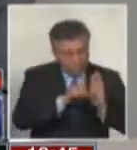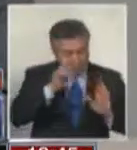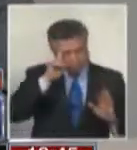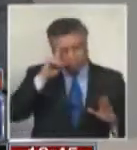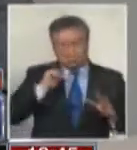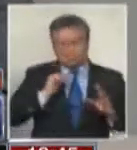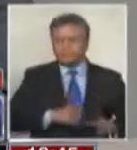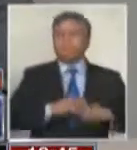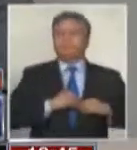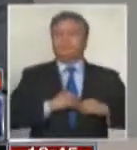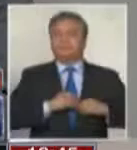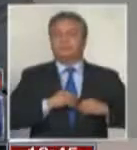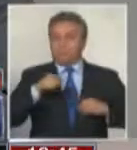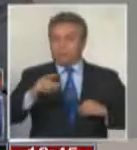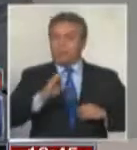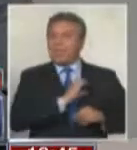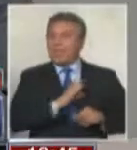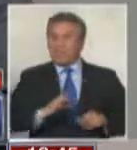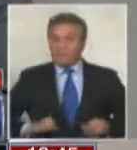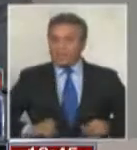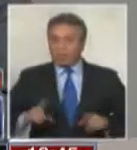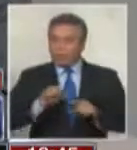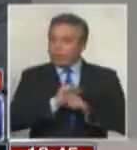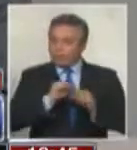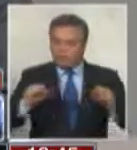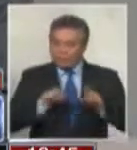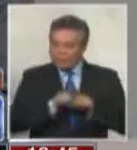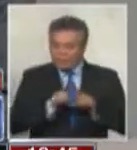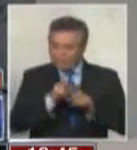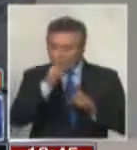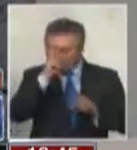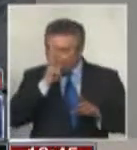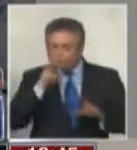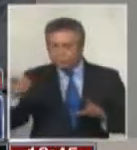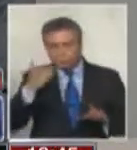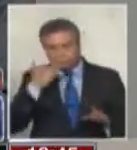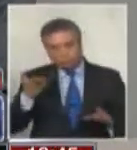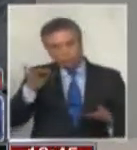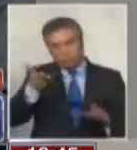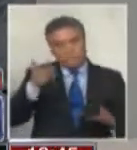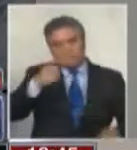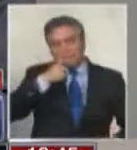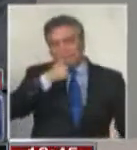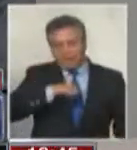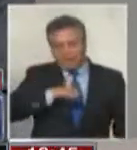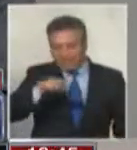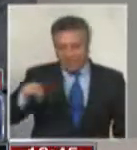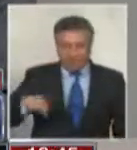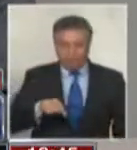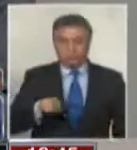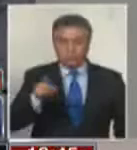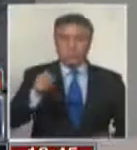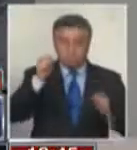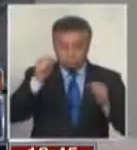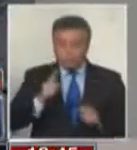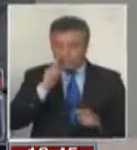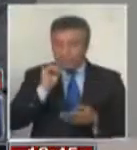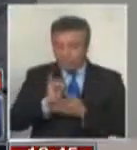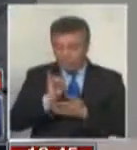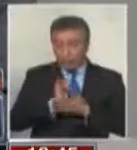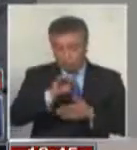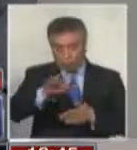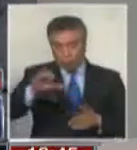estado no puede tratarlas como otros oferentes privados del estado por lo mismo puede recurrir a estas instituciones